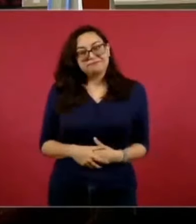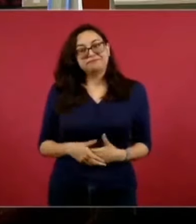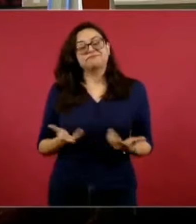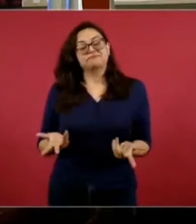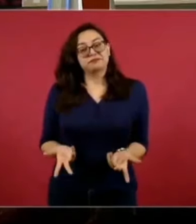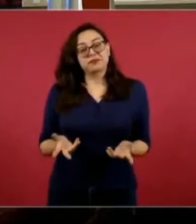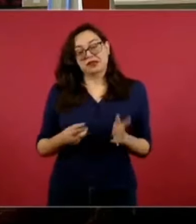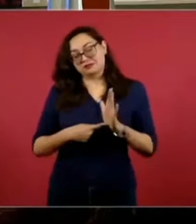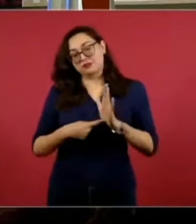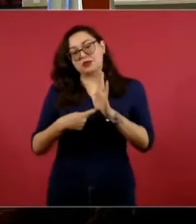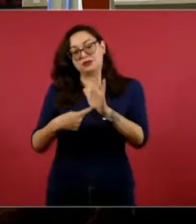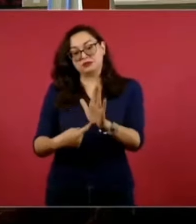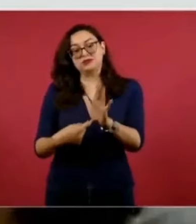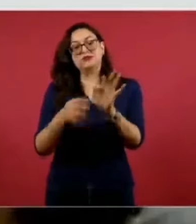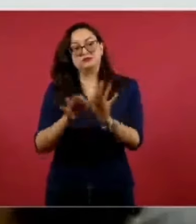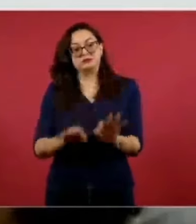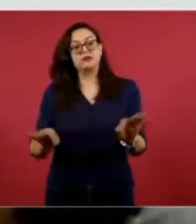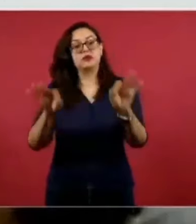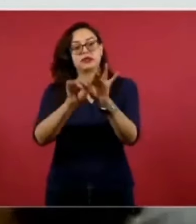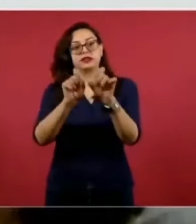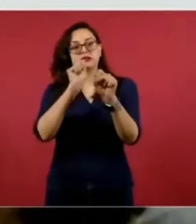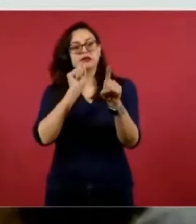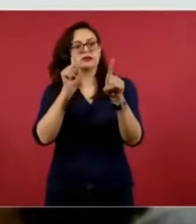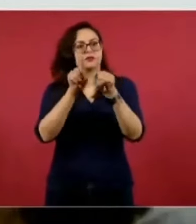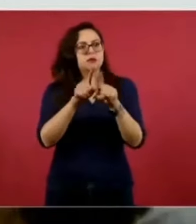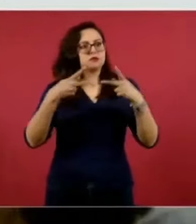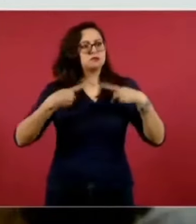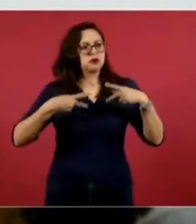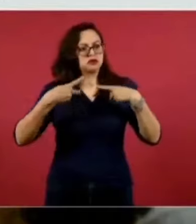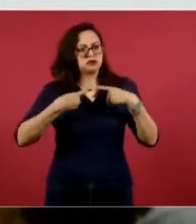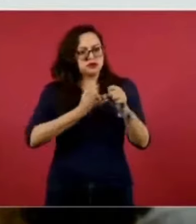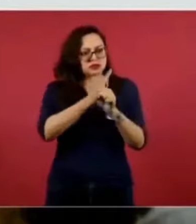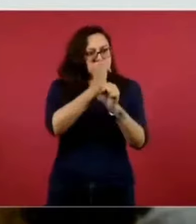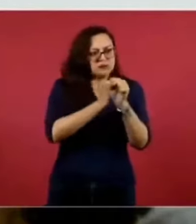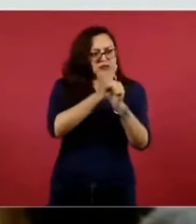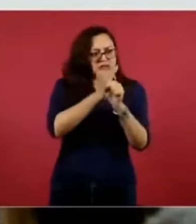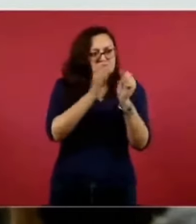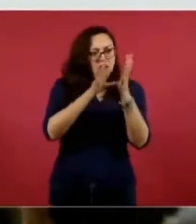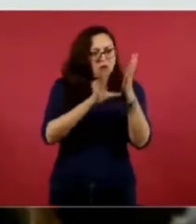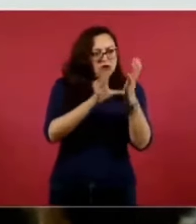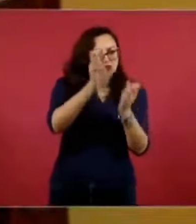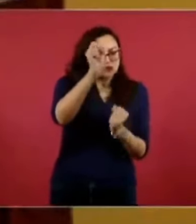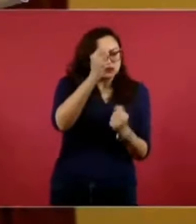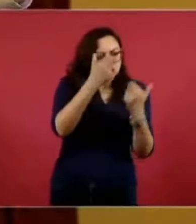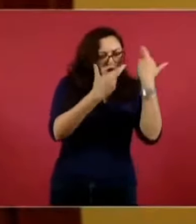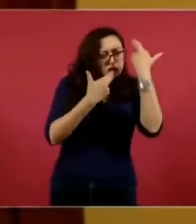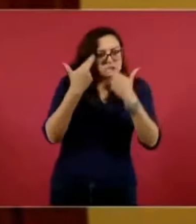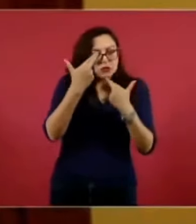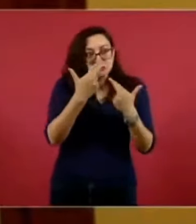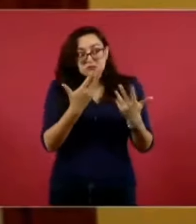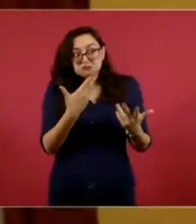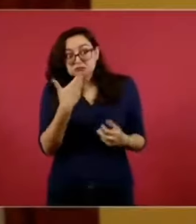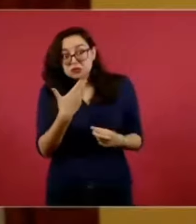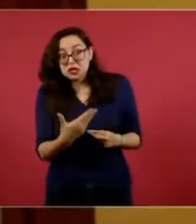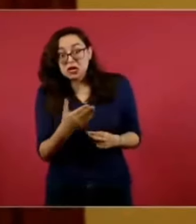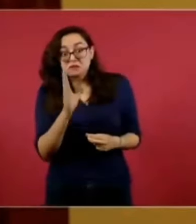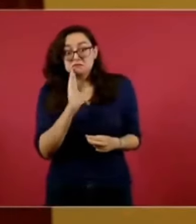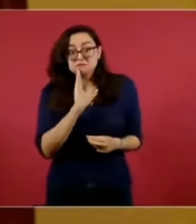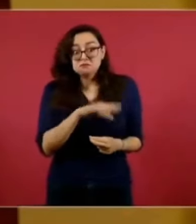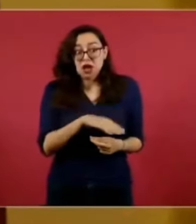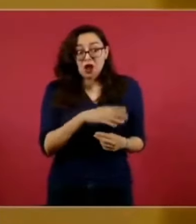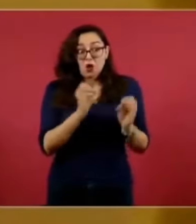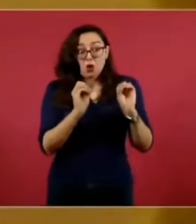academia Qué dicen los constitucionalistas respecto a qué dice nuestro texto constitucional Y cómo Debería